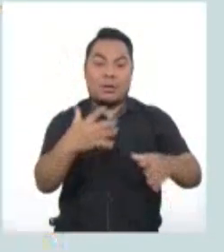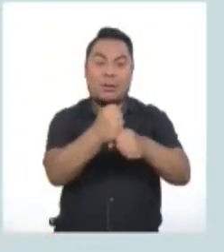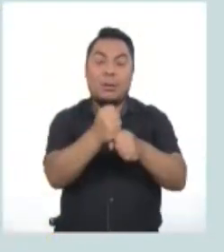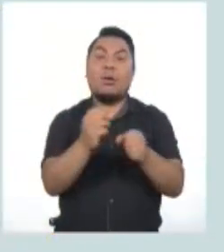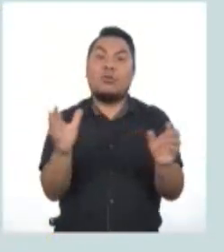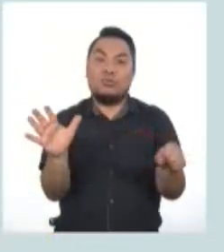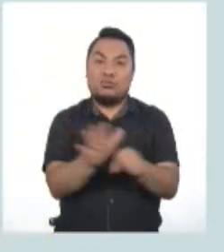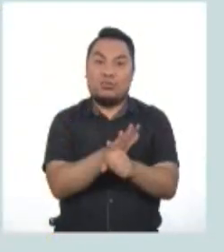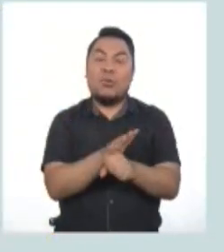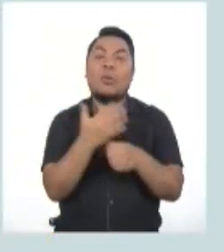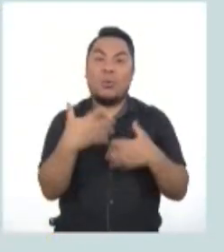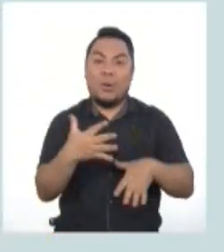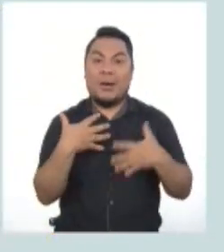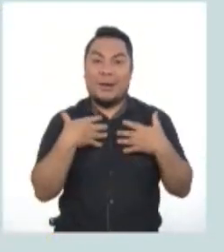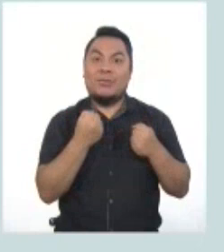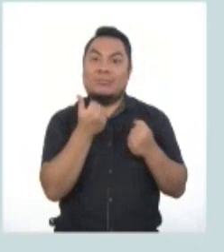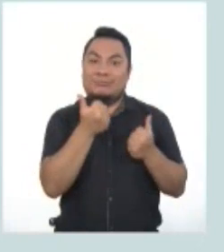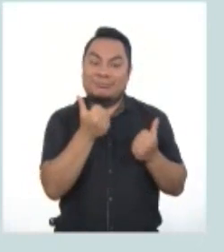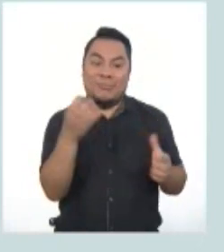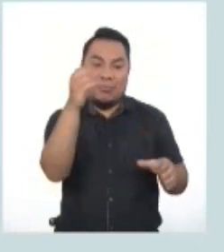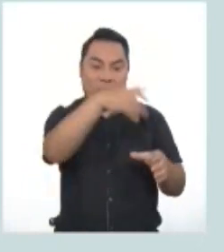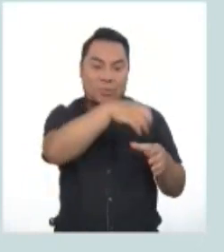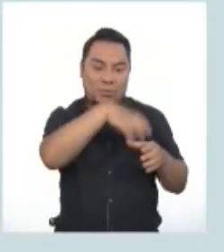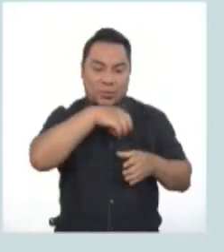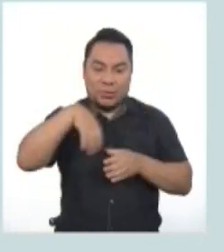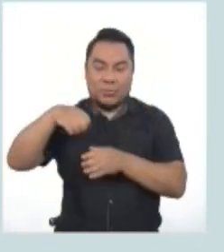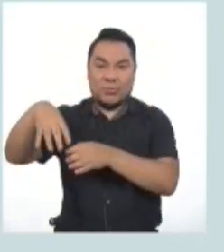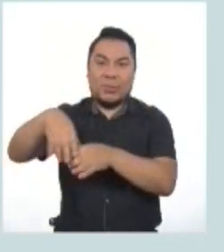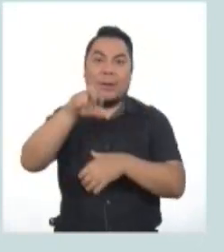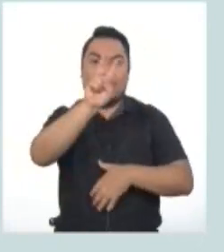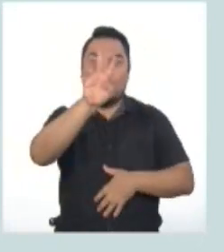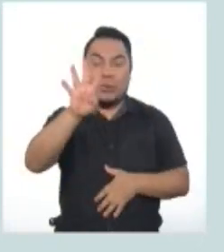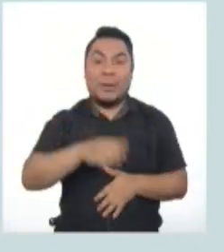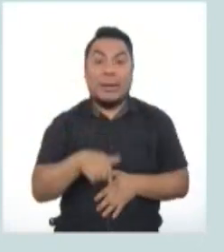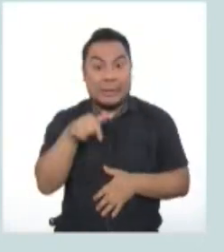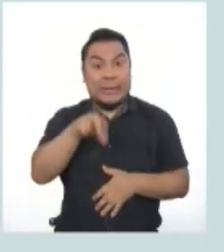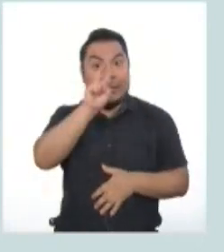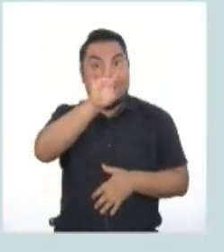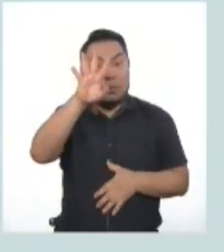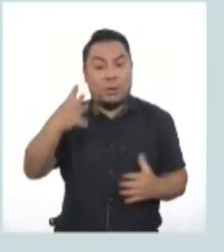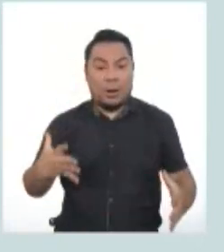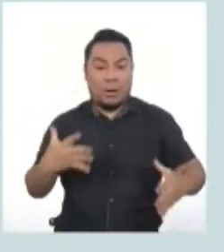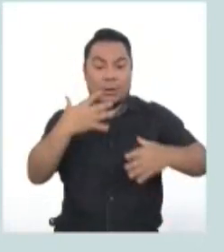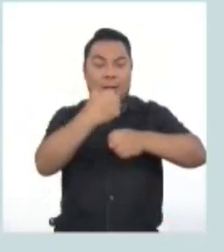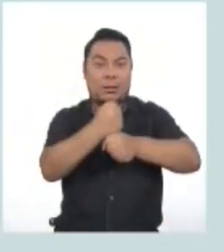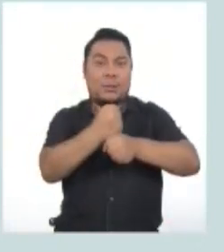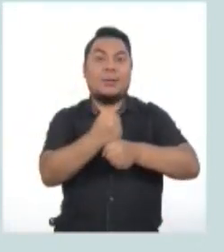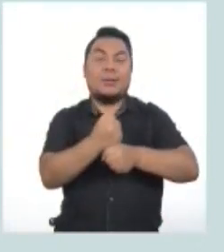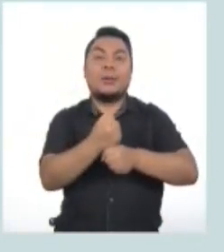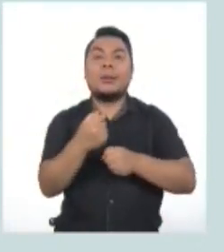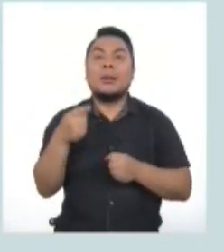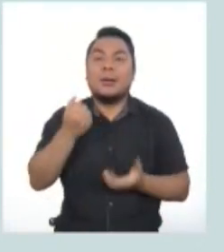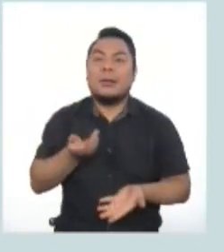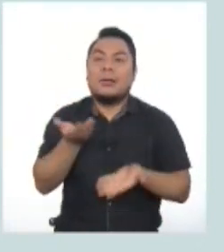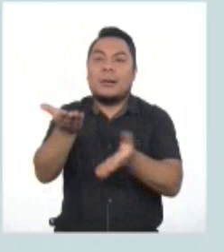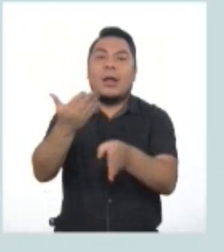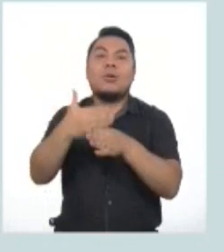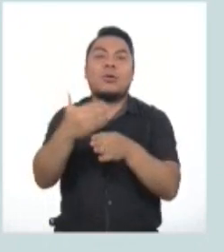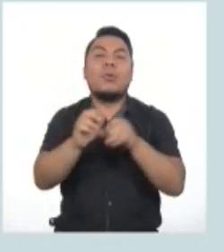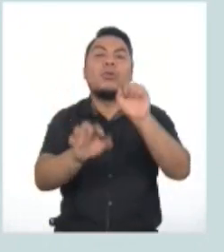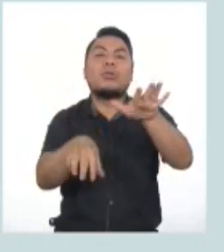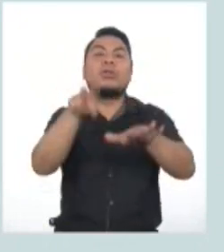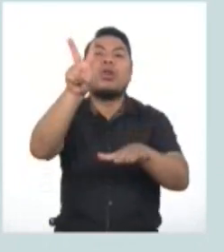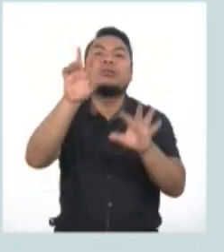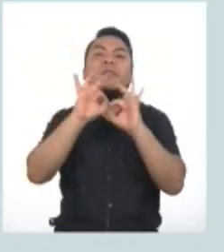total. Sin embargo, debemos repartir estas 24 canastas entre las 12 familias de la